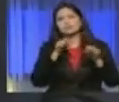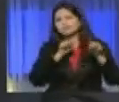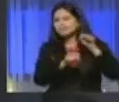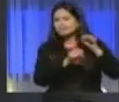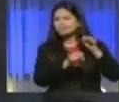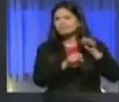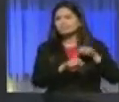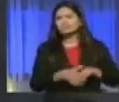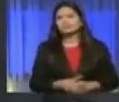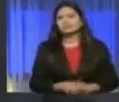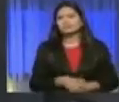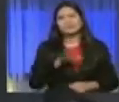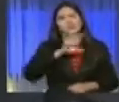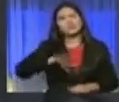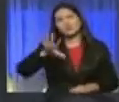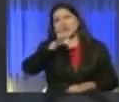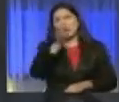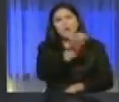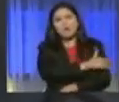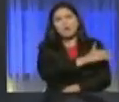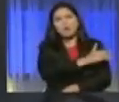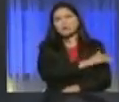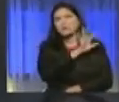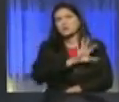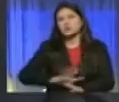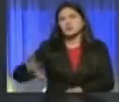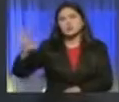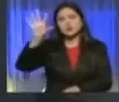las derechas.